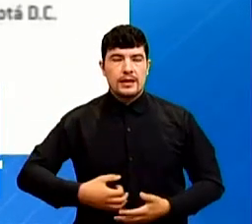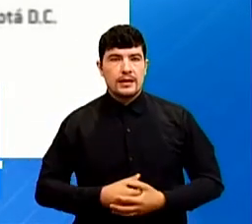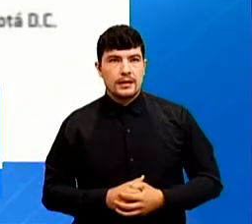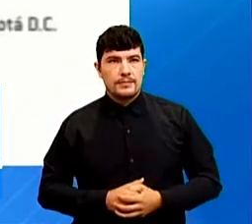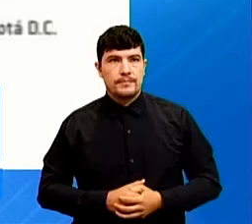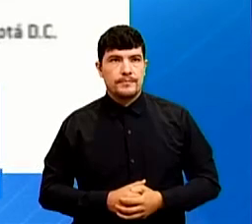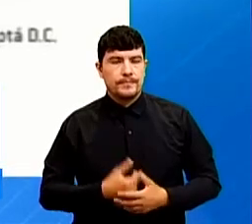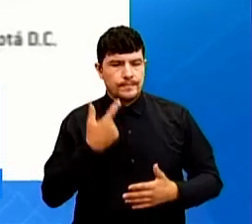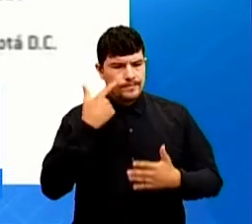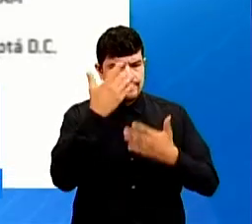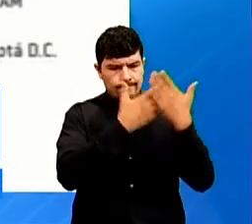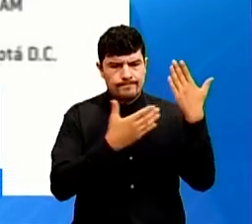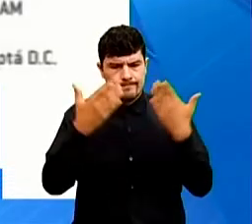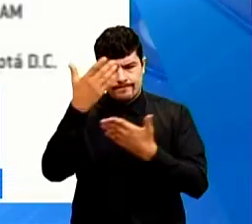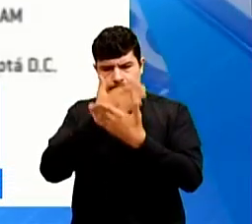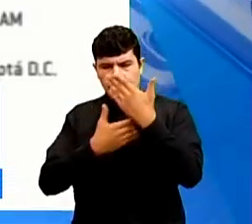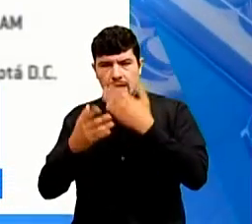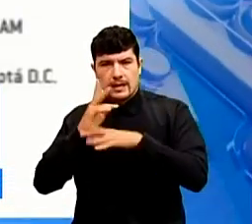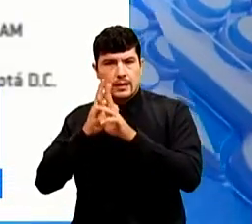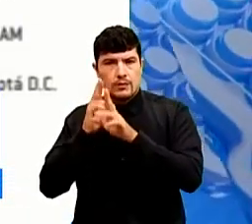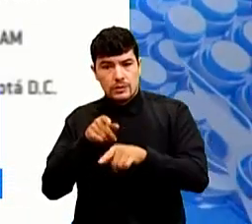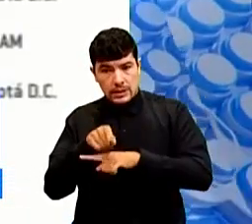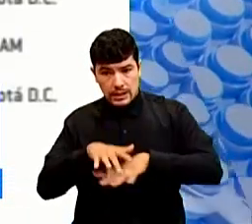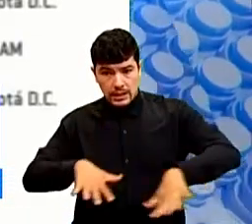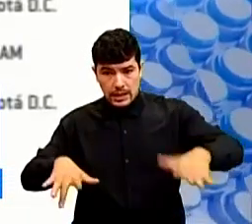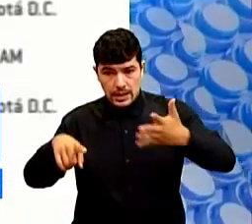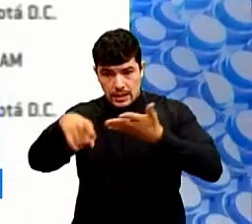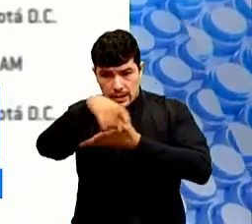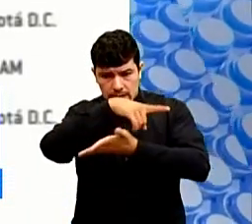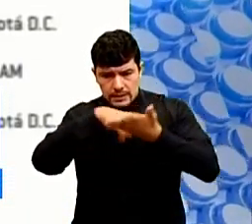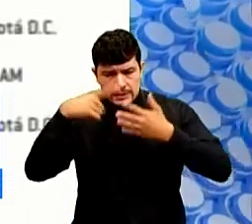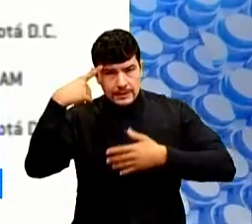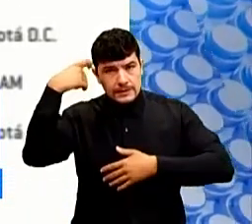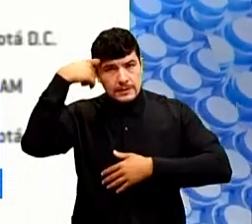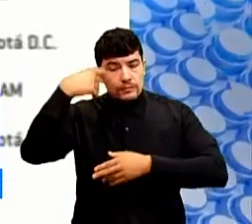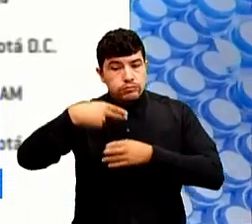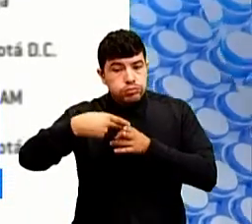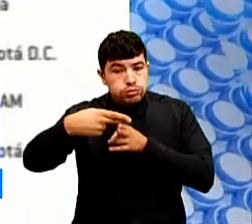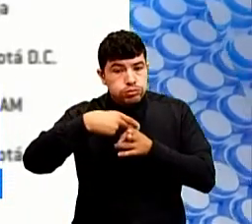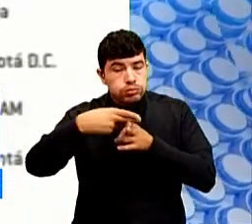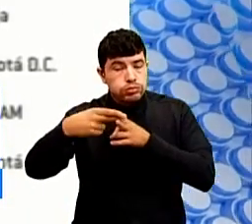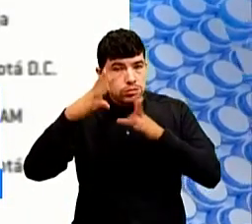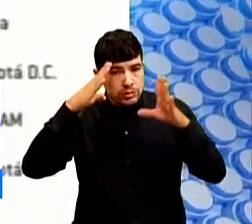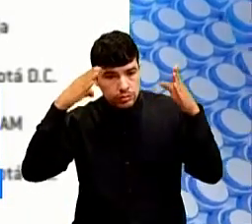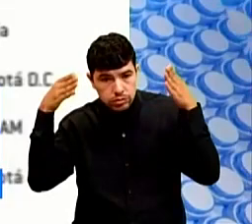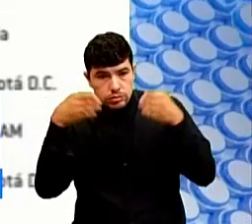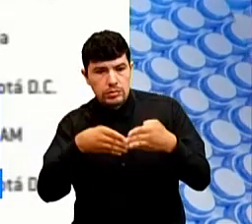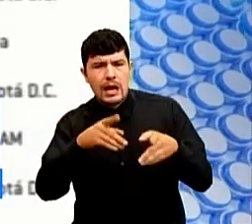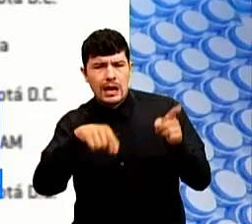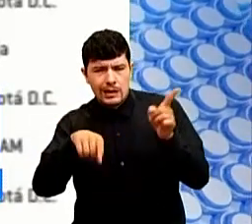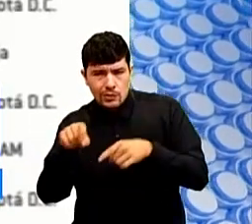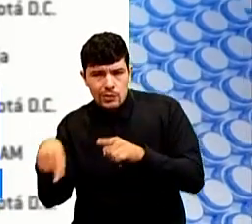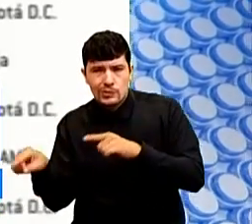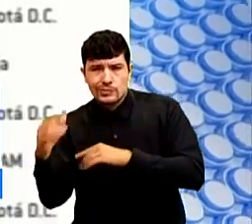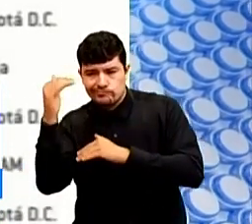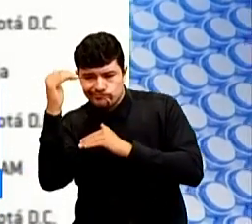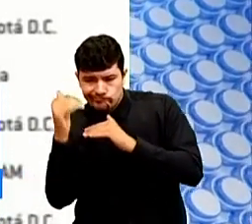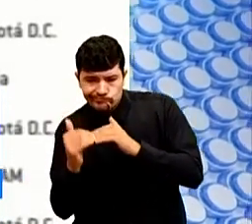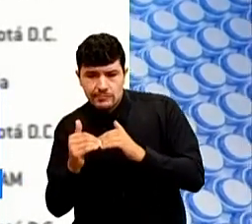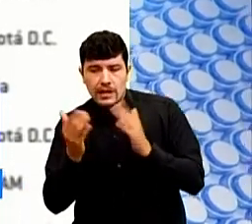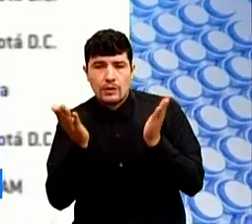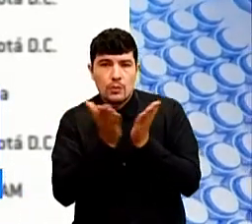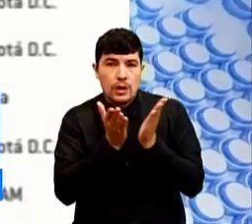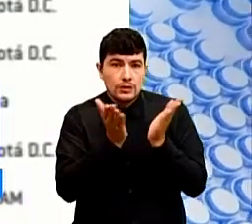son los desafíos más importantes en el área metropolitana de bucaramanga en los cuales el territorio tuvo bajo desempeño en los pilares de